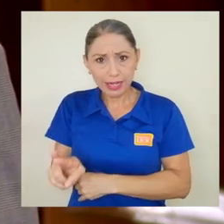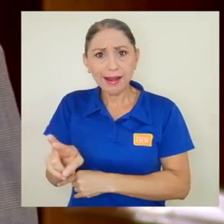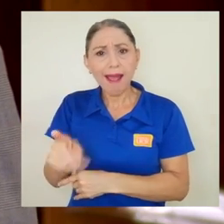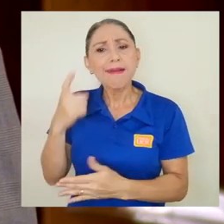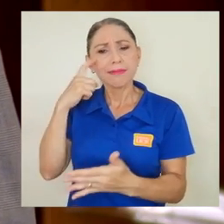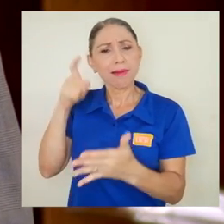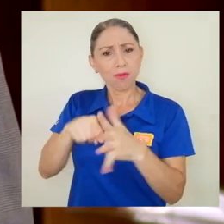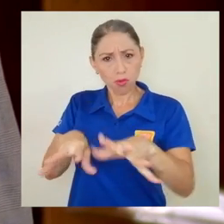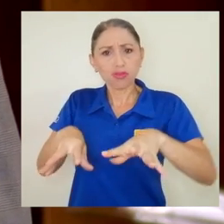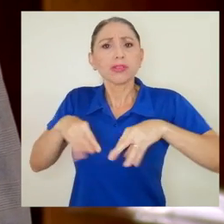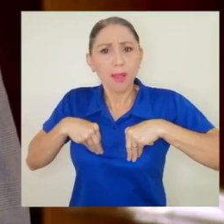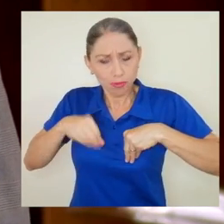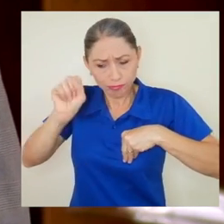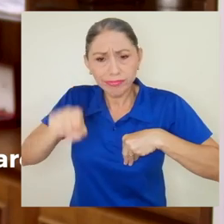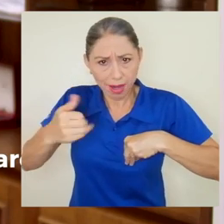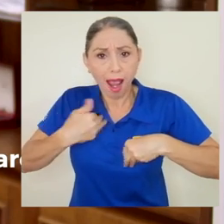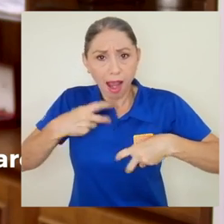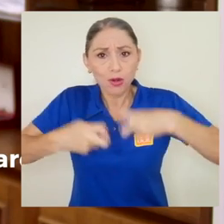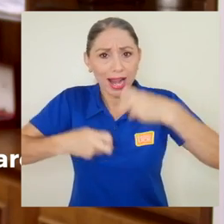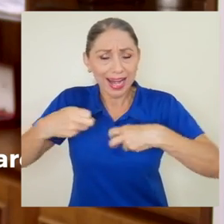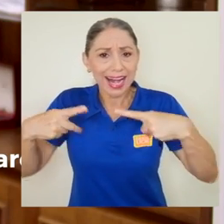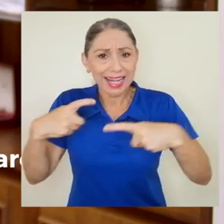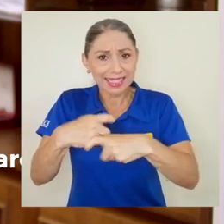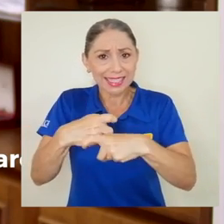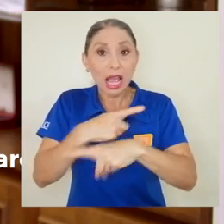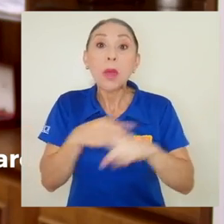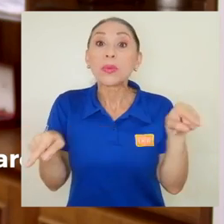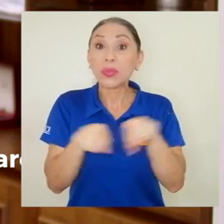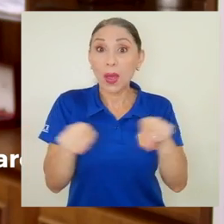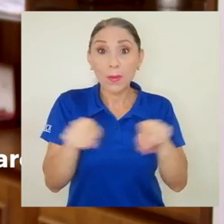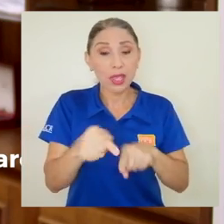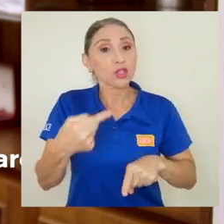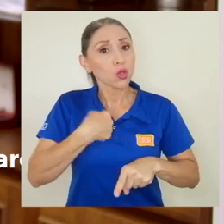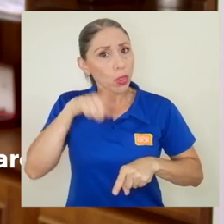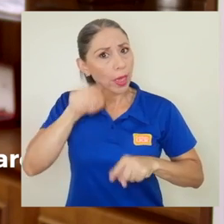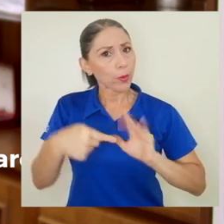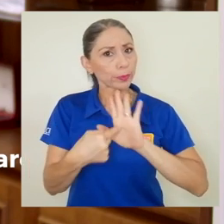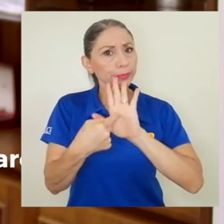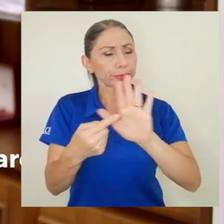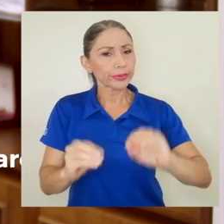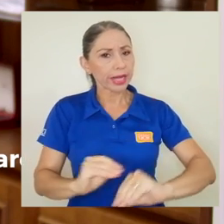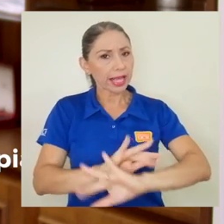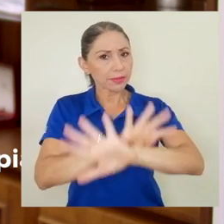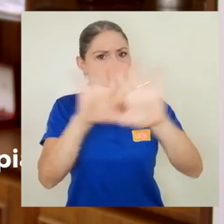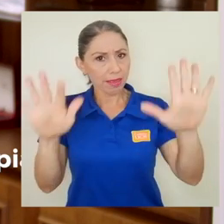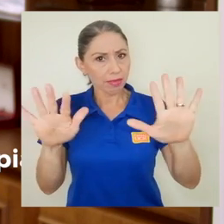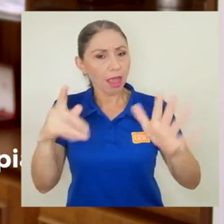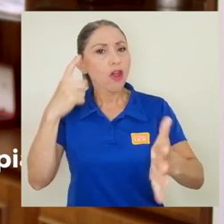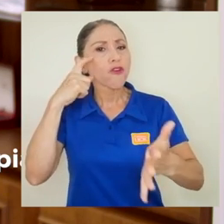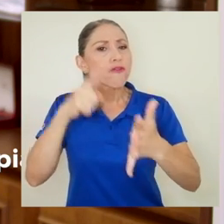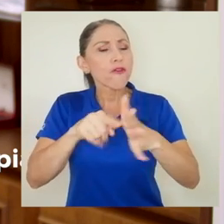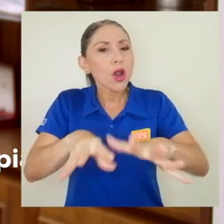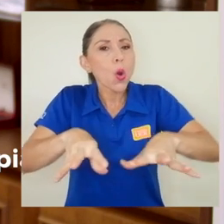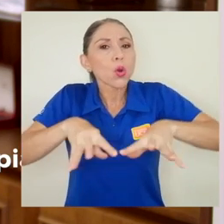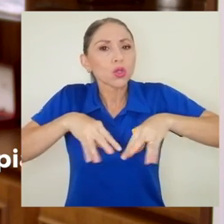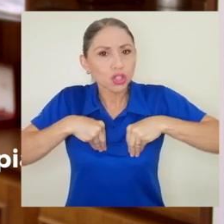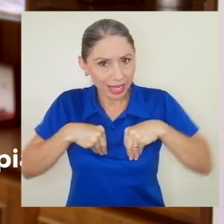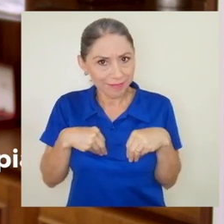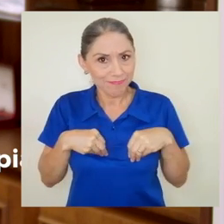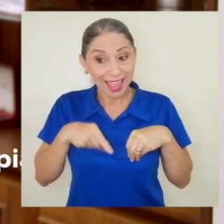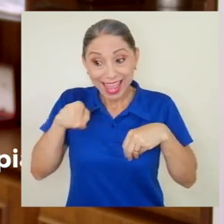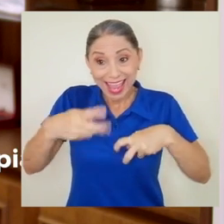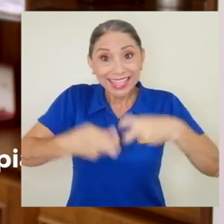reconocemos que hay una crisis sin embargo también tengo que ser muy transparente en reconocer que el